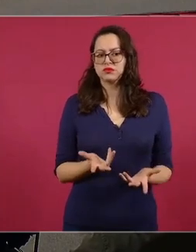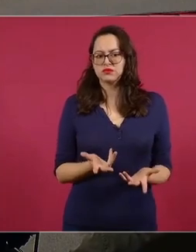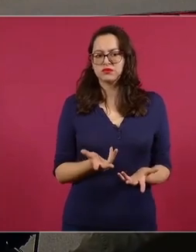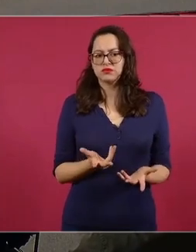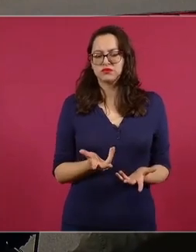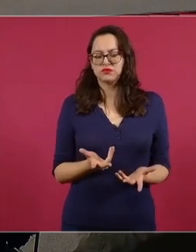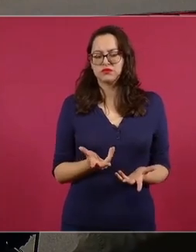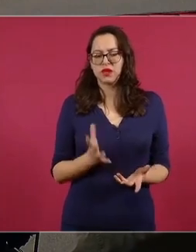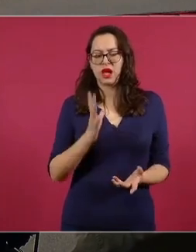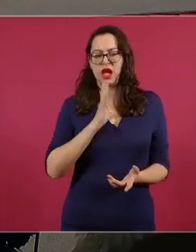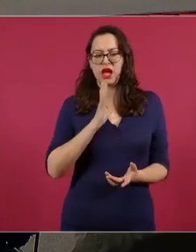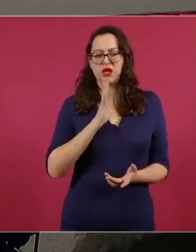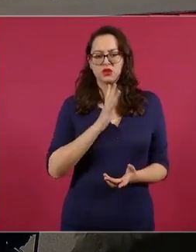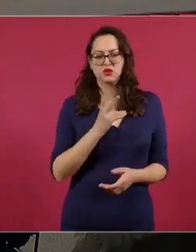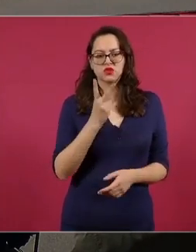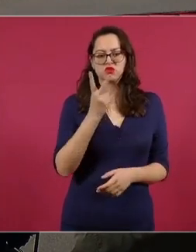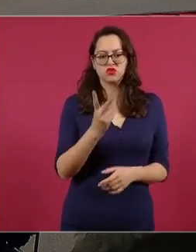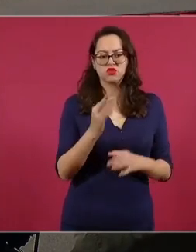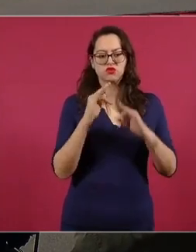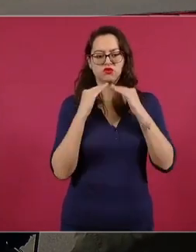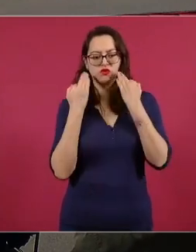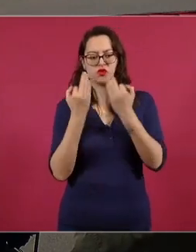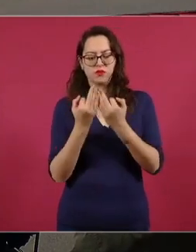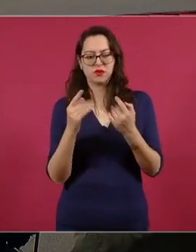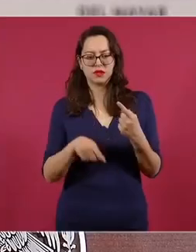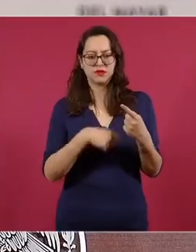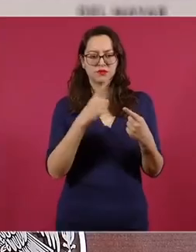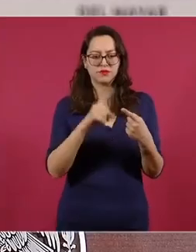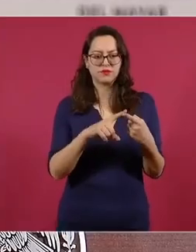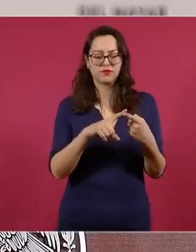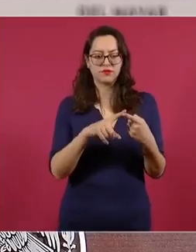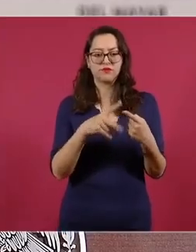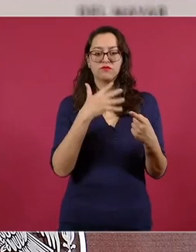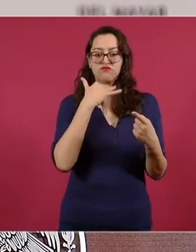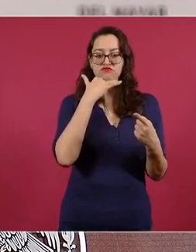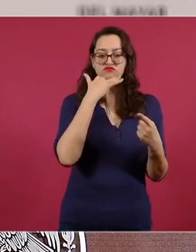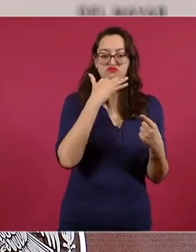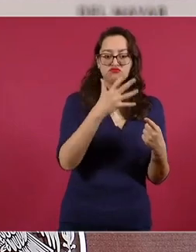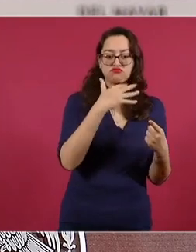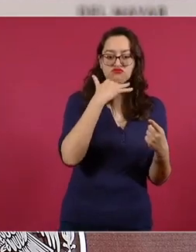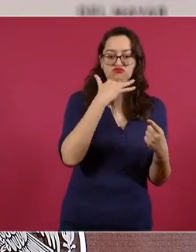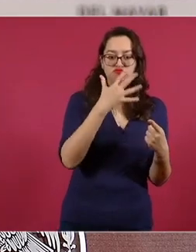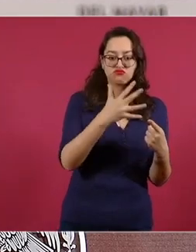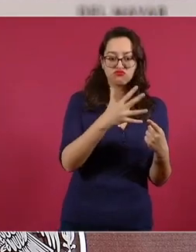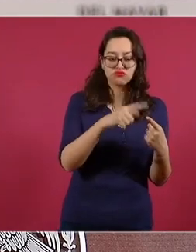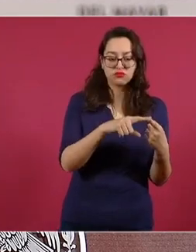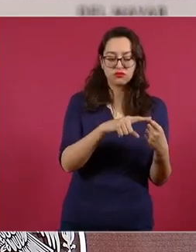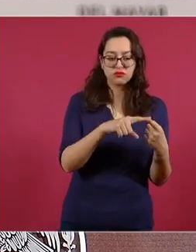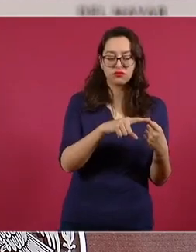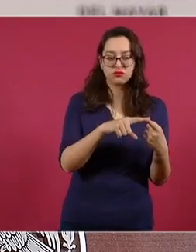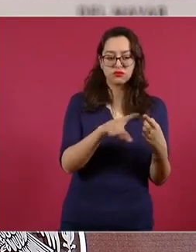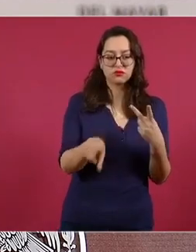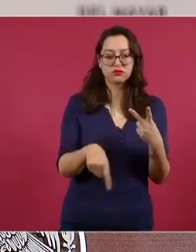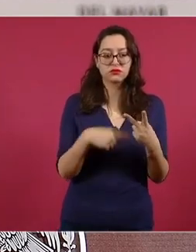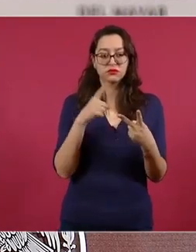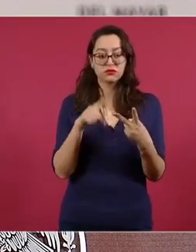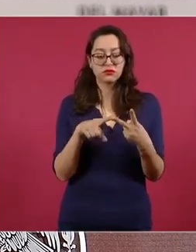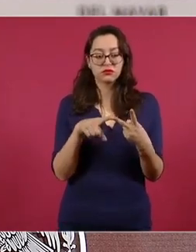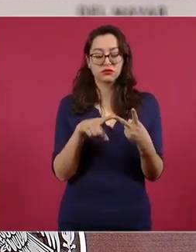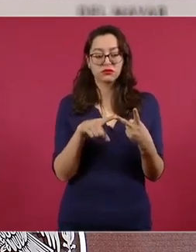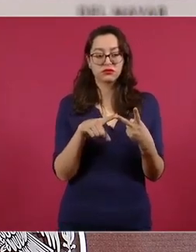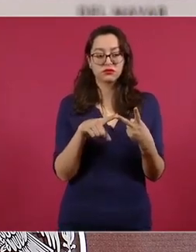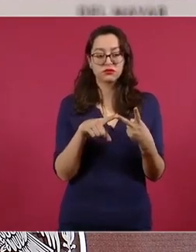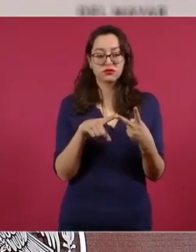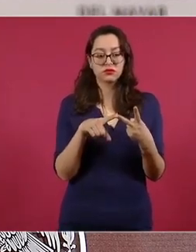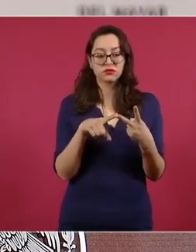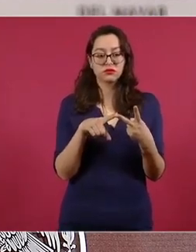dos capítulos: la corrupción, de lo que hablábamos hace un momento, y lo que